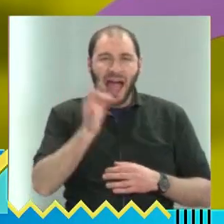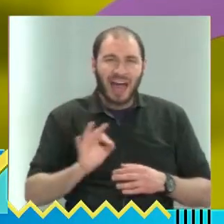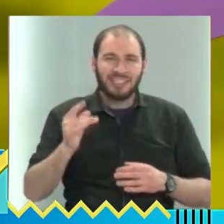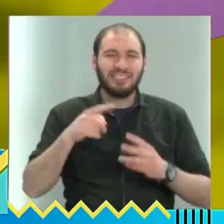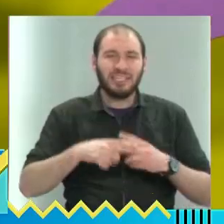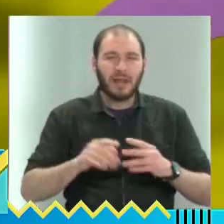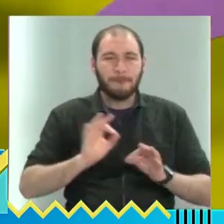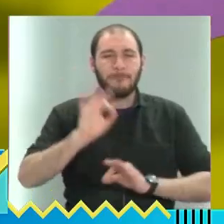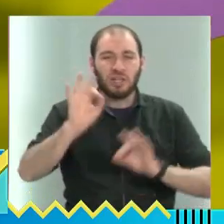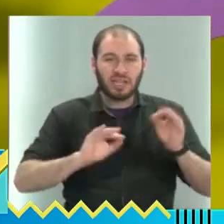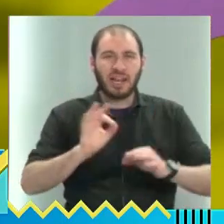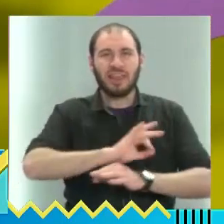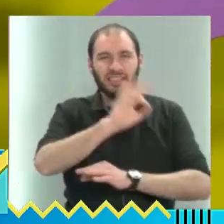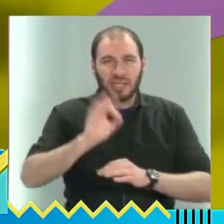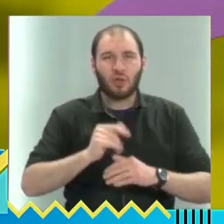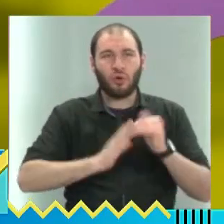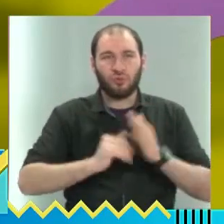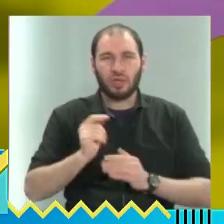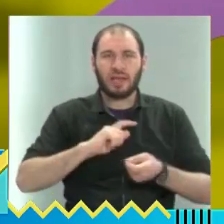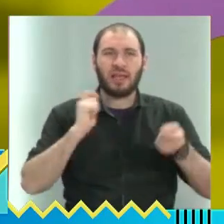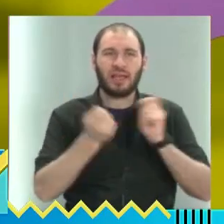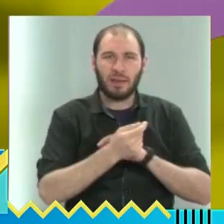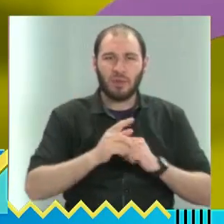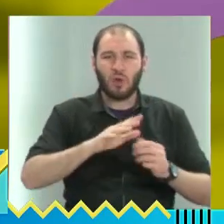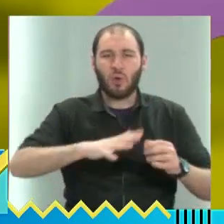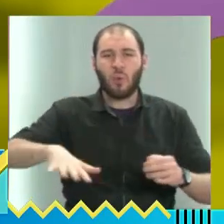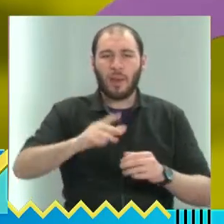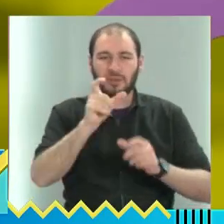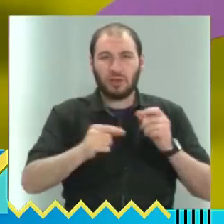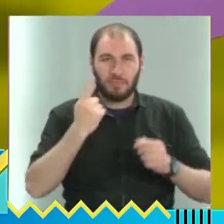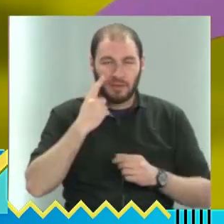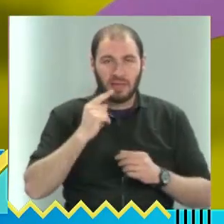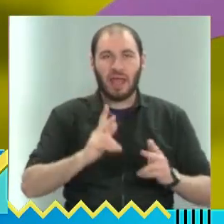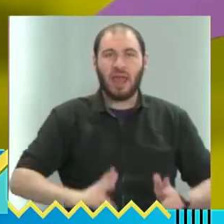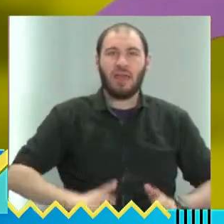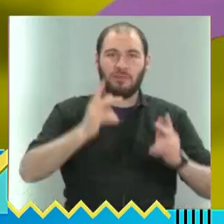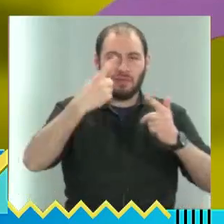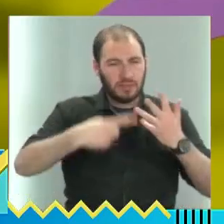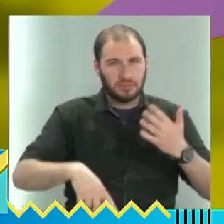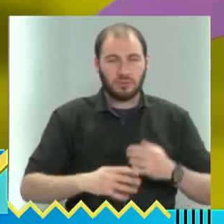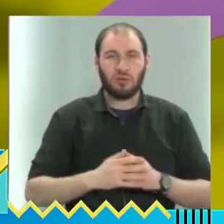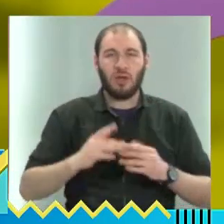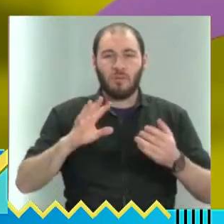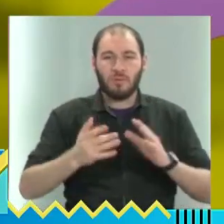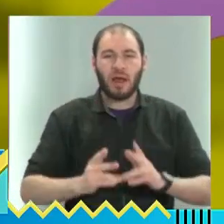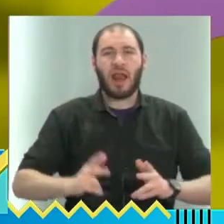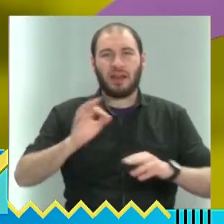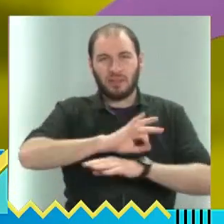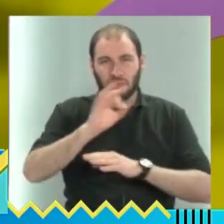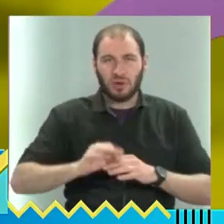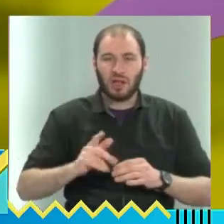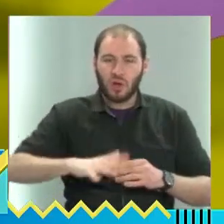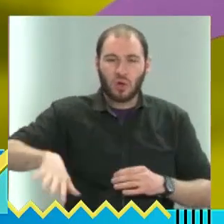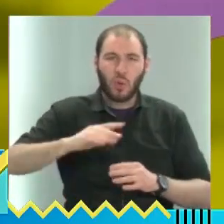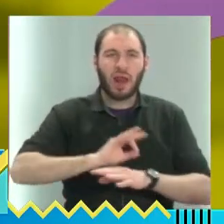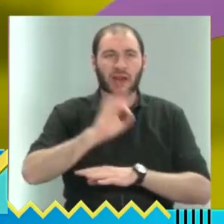técnica de proyectar, diseñar, construir y modificar el hábitat humano, incluyendo edificios de todo tipo, estructuras arquitectónicas,